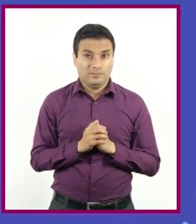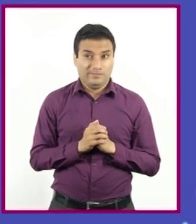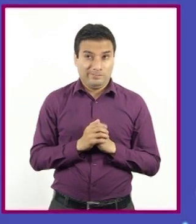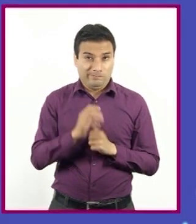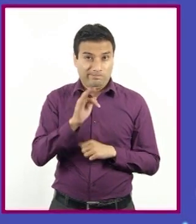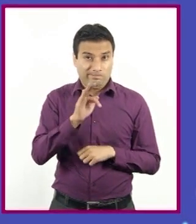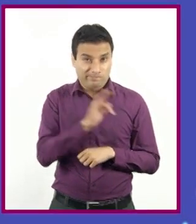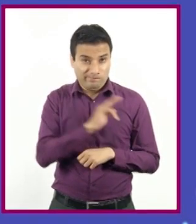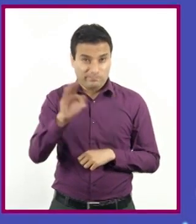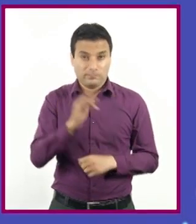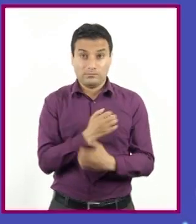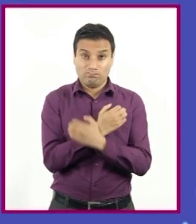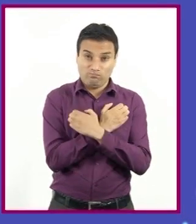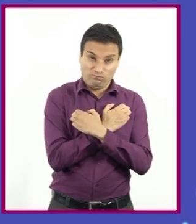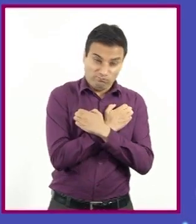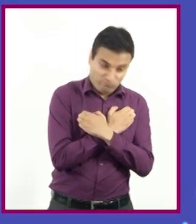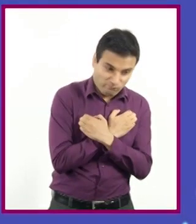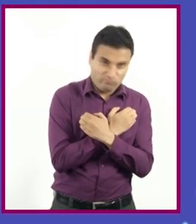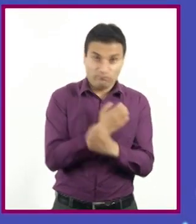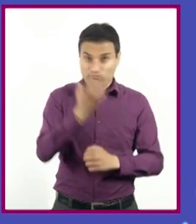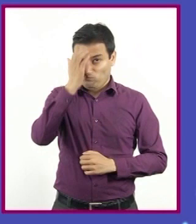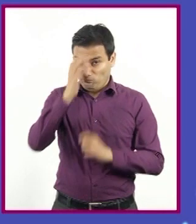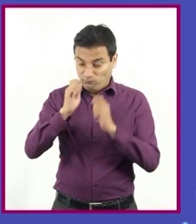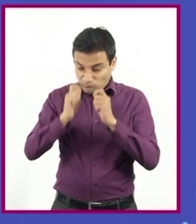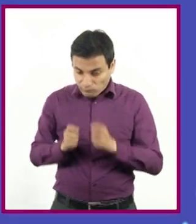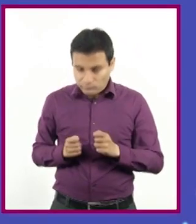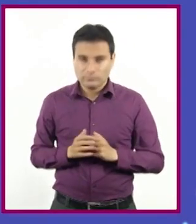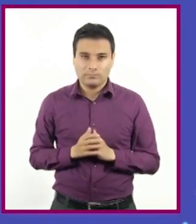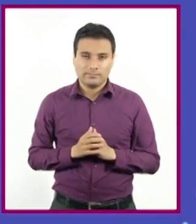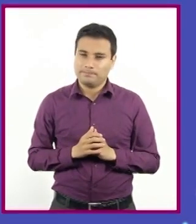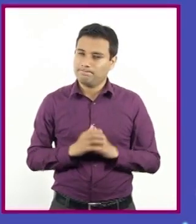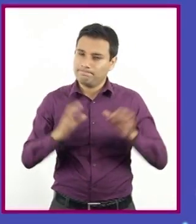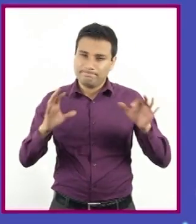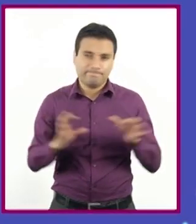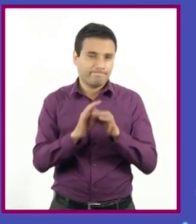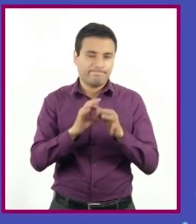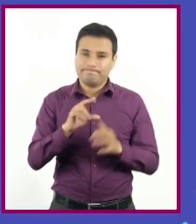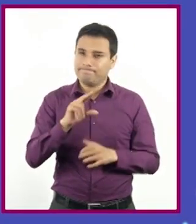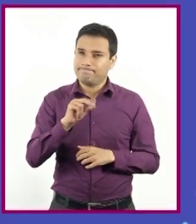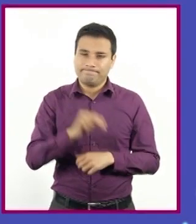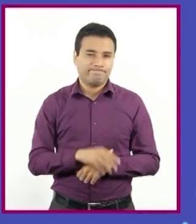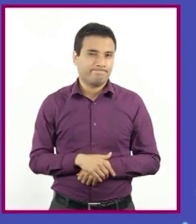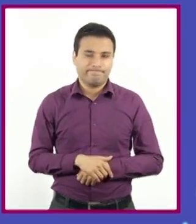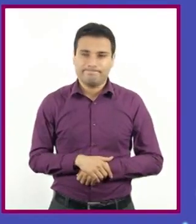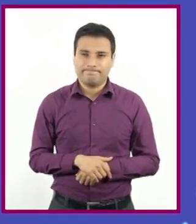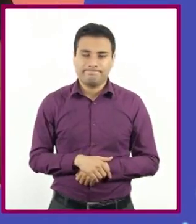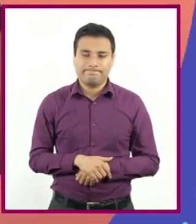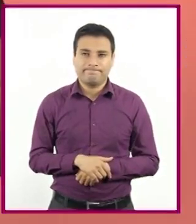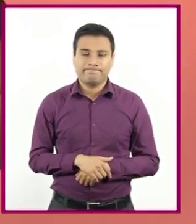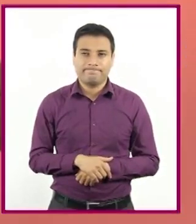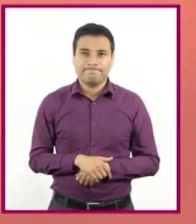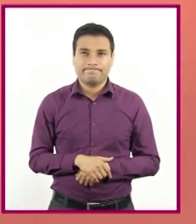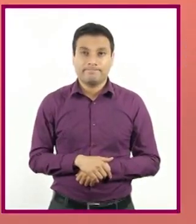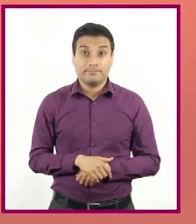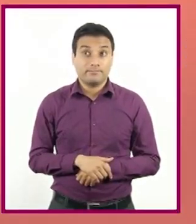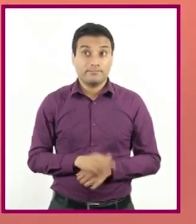dualidad, que a veces se circunscribe a los lugares de origen. ¿Lograron identificar las